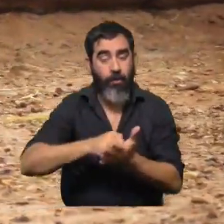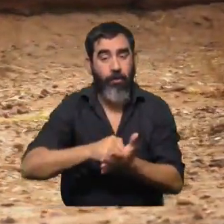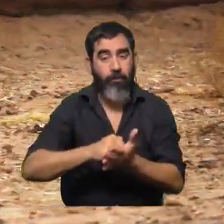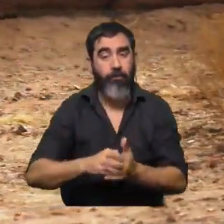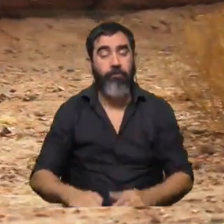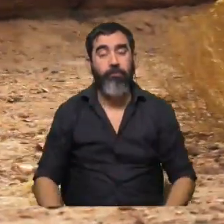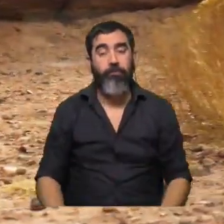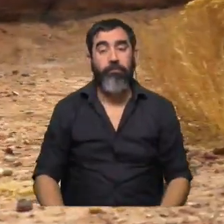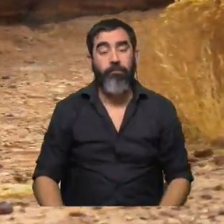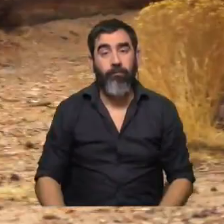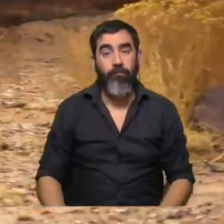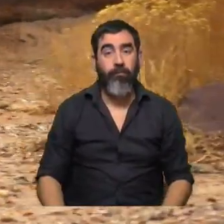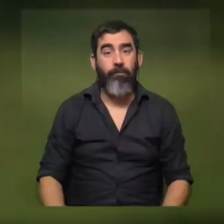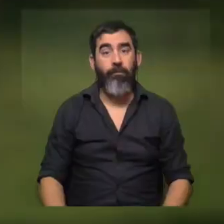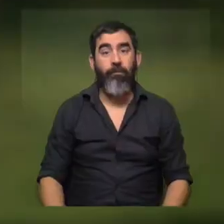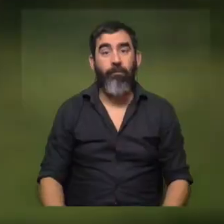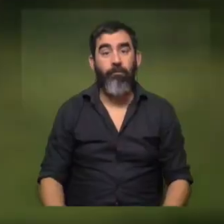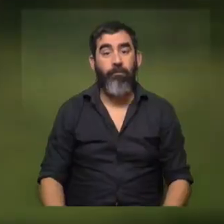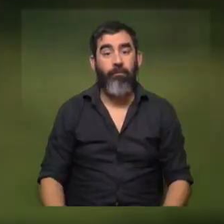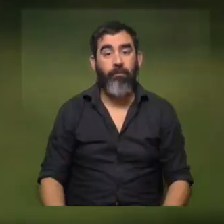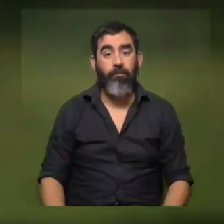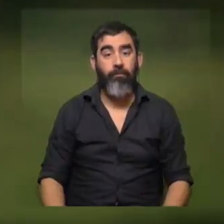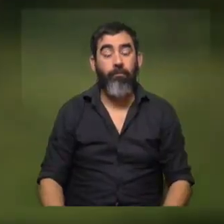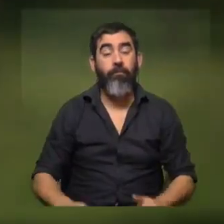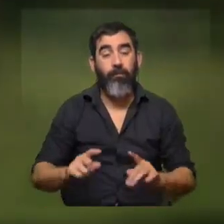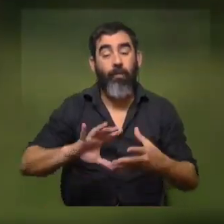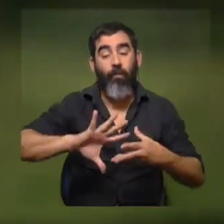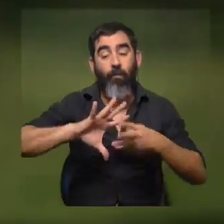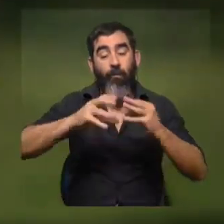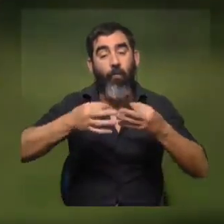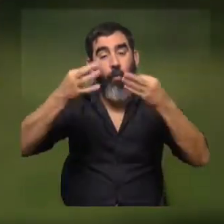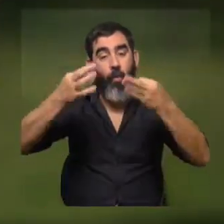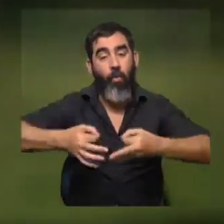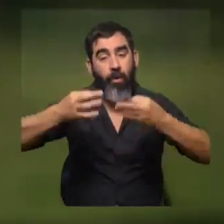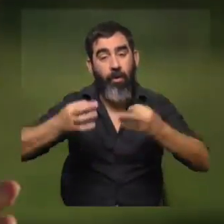sobre todo tronco, pero otros órganos también, con la estructura